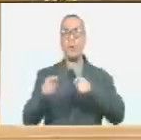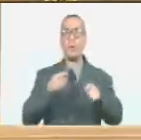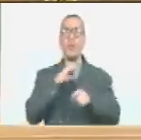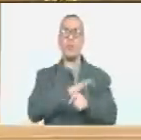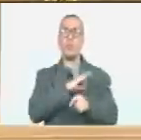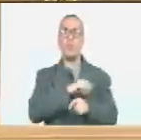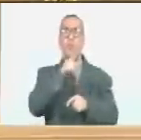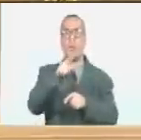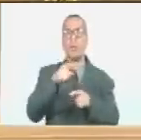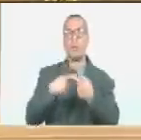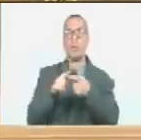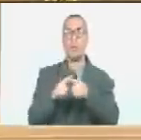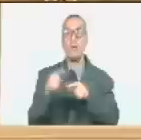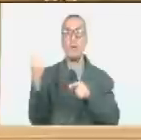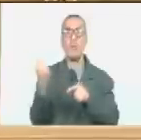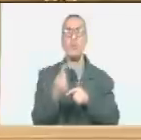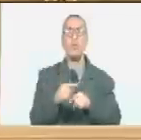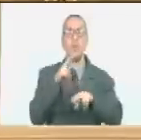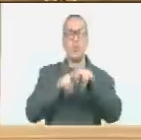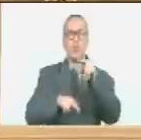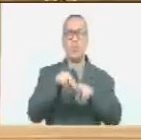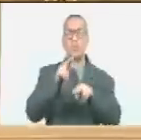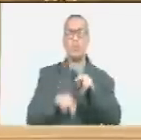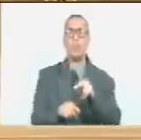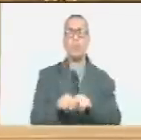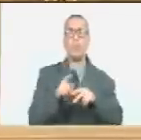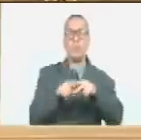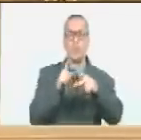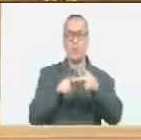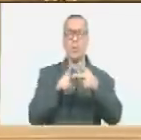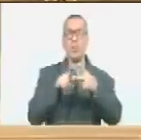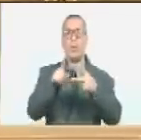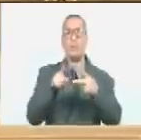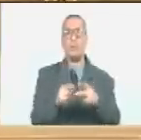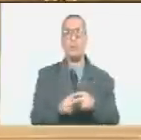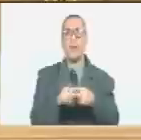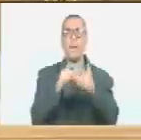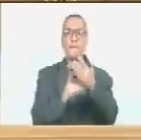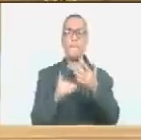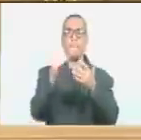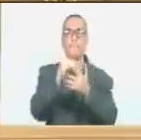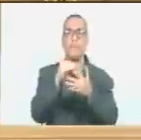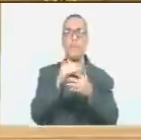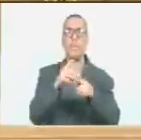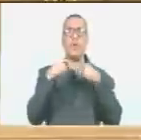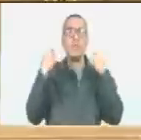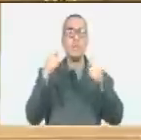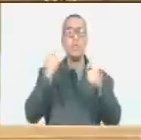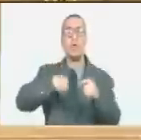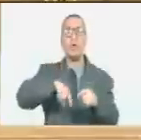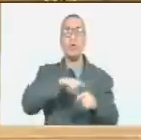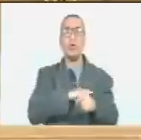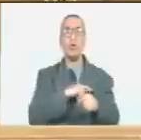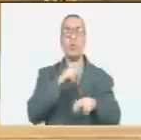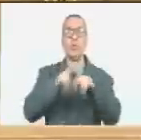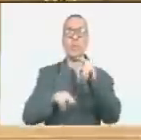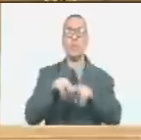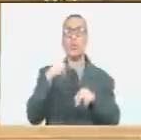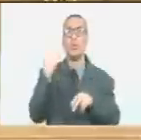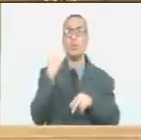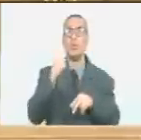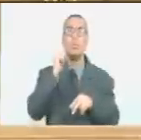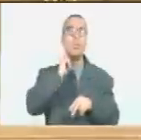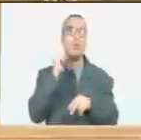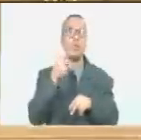Social, cuando hay otra gente que están construyendo. En segunda instancia, que es la de mayor empeño, a través de la autoconstrucción, pero no la